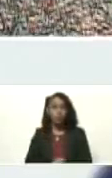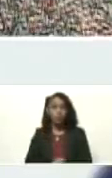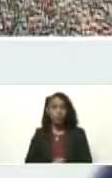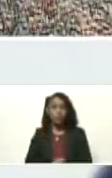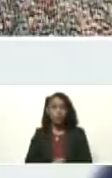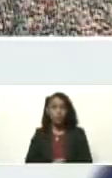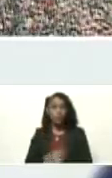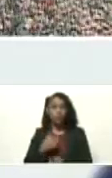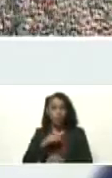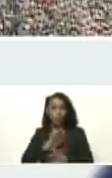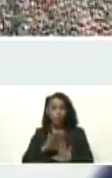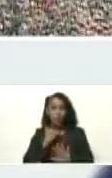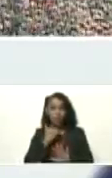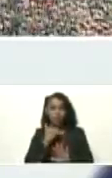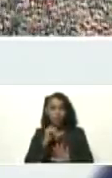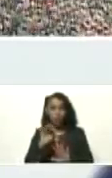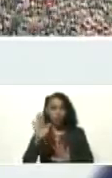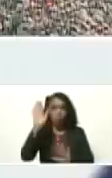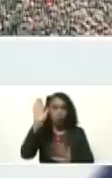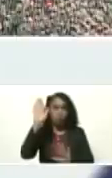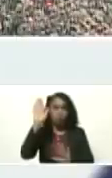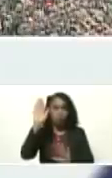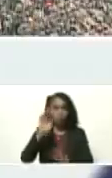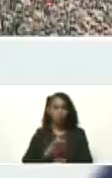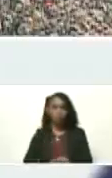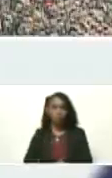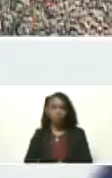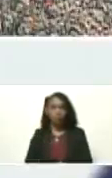Ya los voy a juramentar.